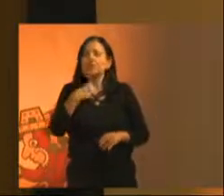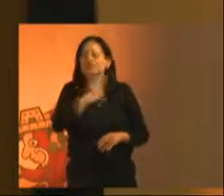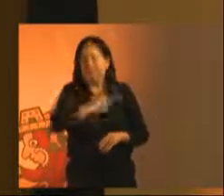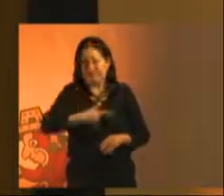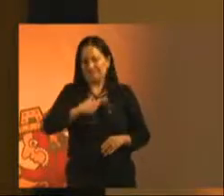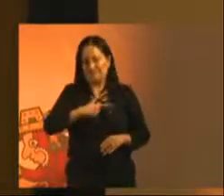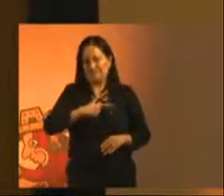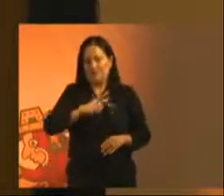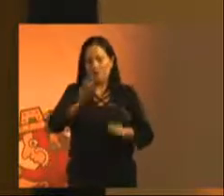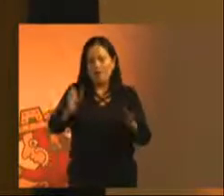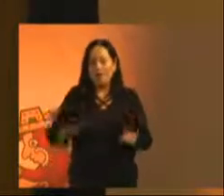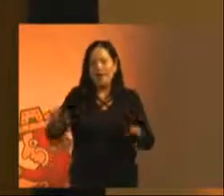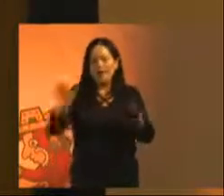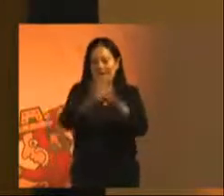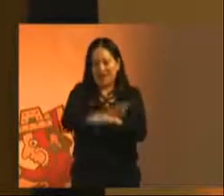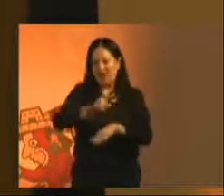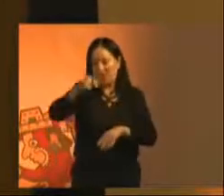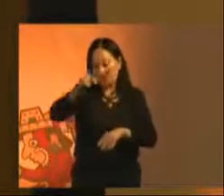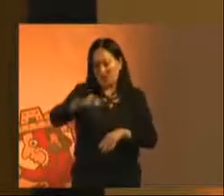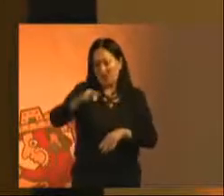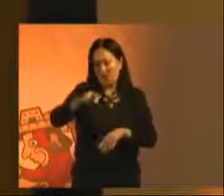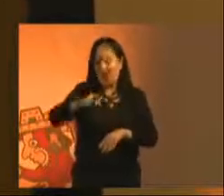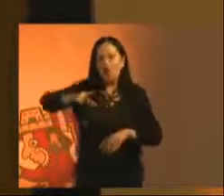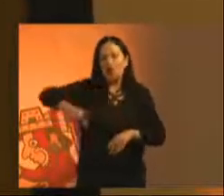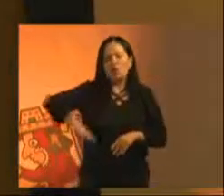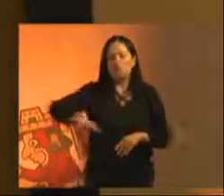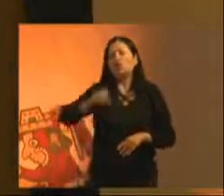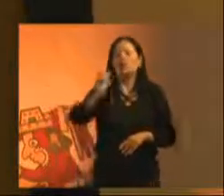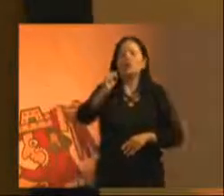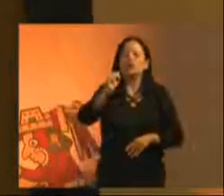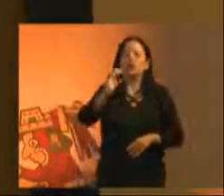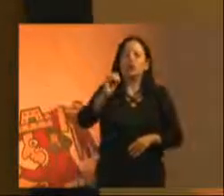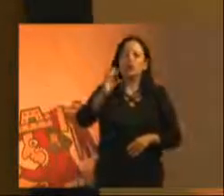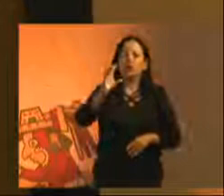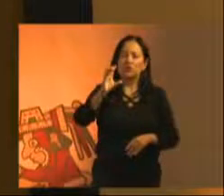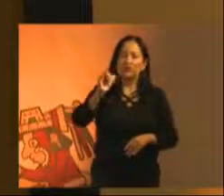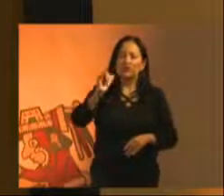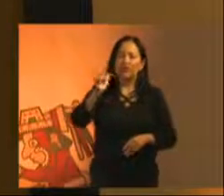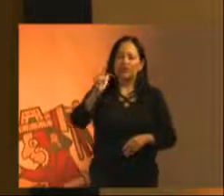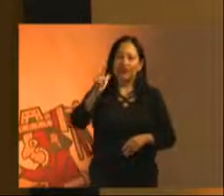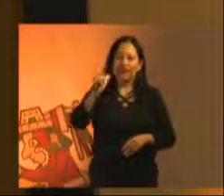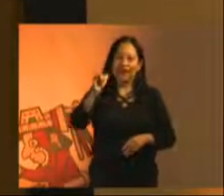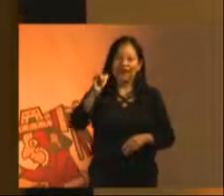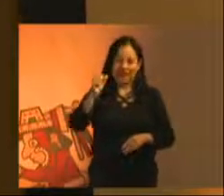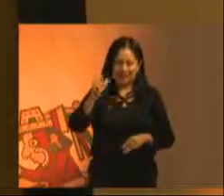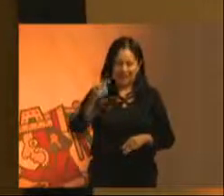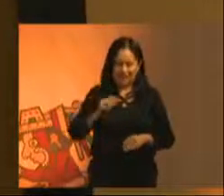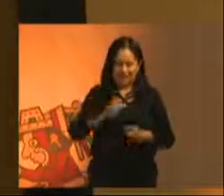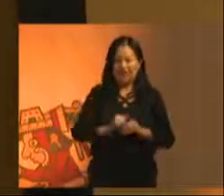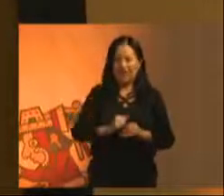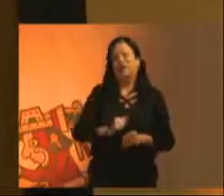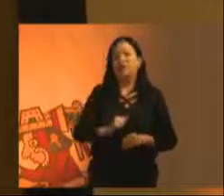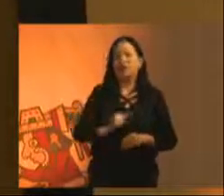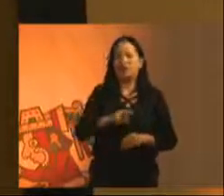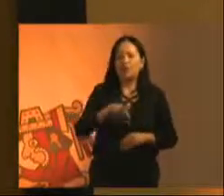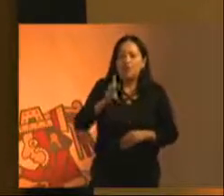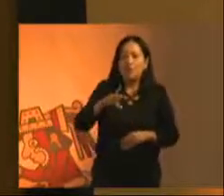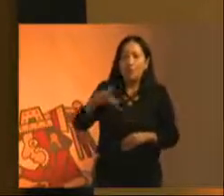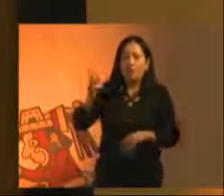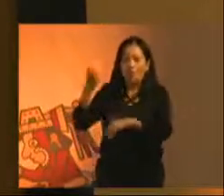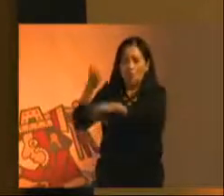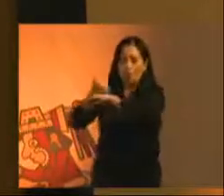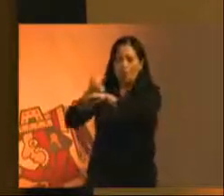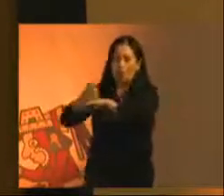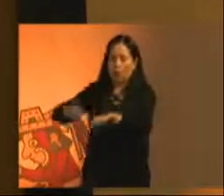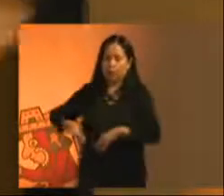uno de ellos primo también y obviamente la clase dominante estadounidenses ya sea para boro y